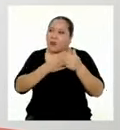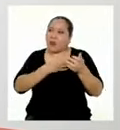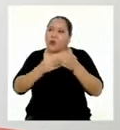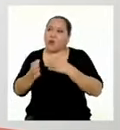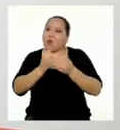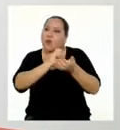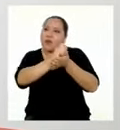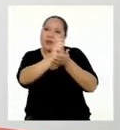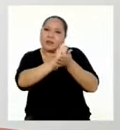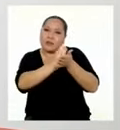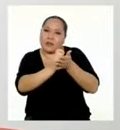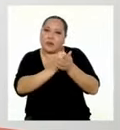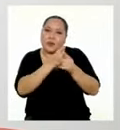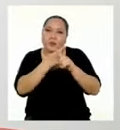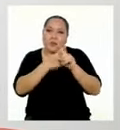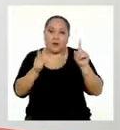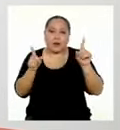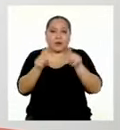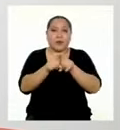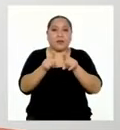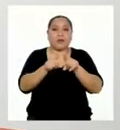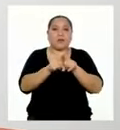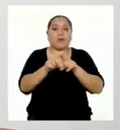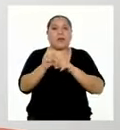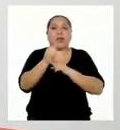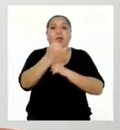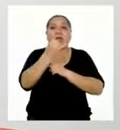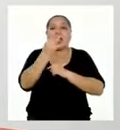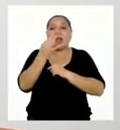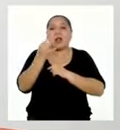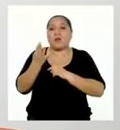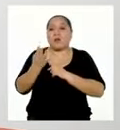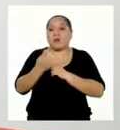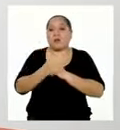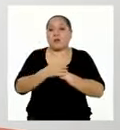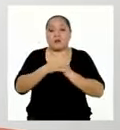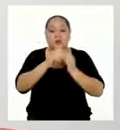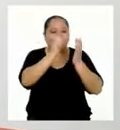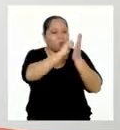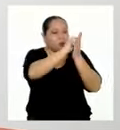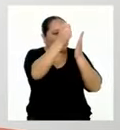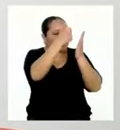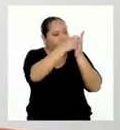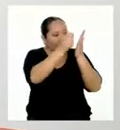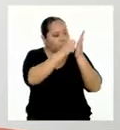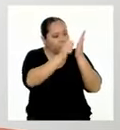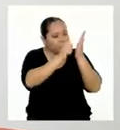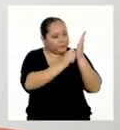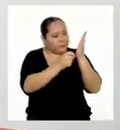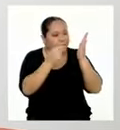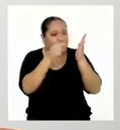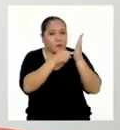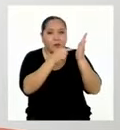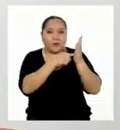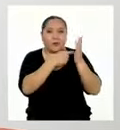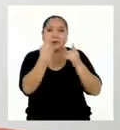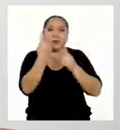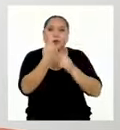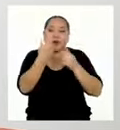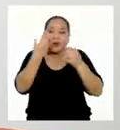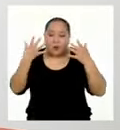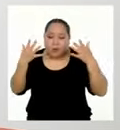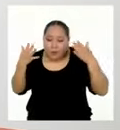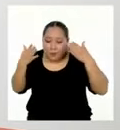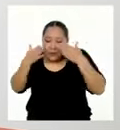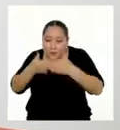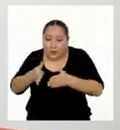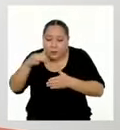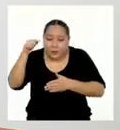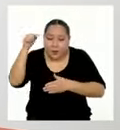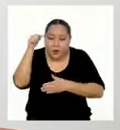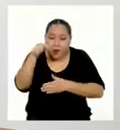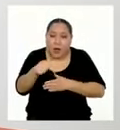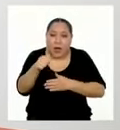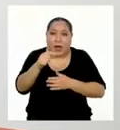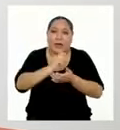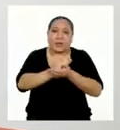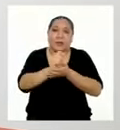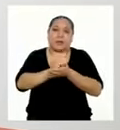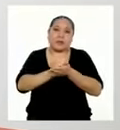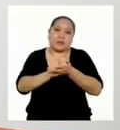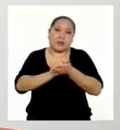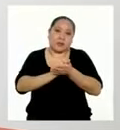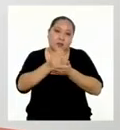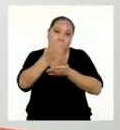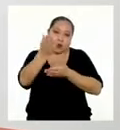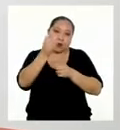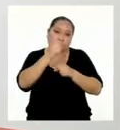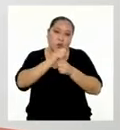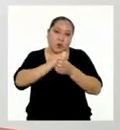cualquier texto, pero también existen criterios de revisión que tienen que adecuarse específicamente al